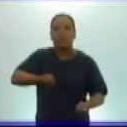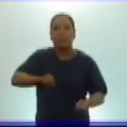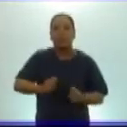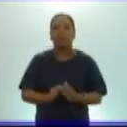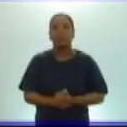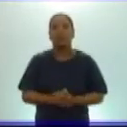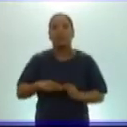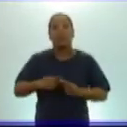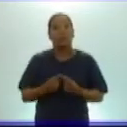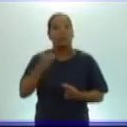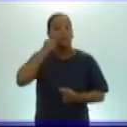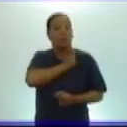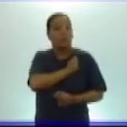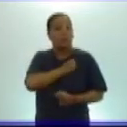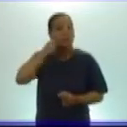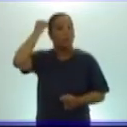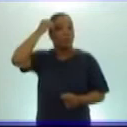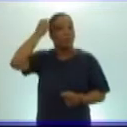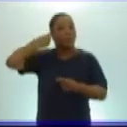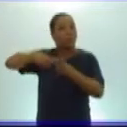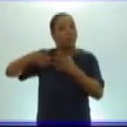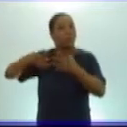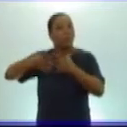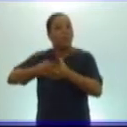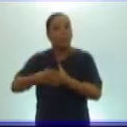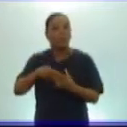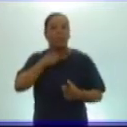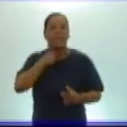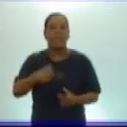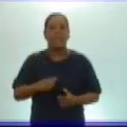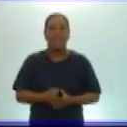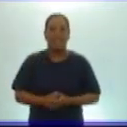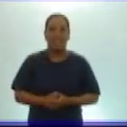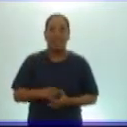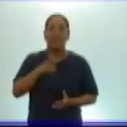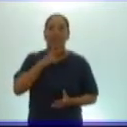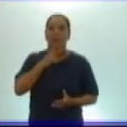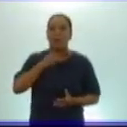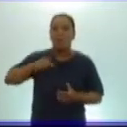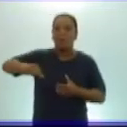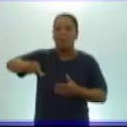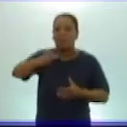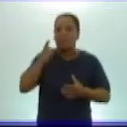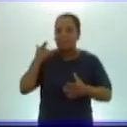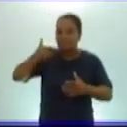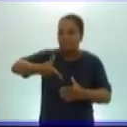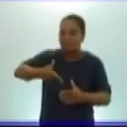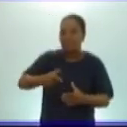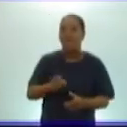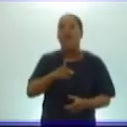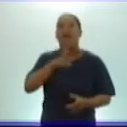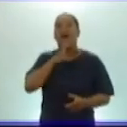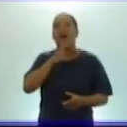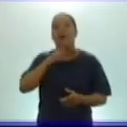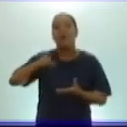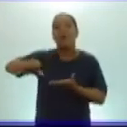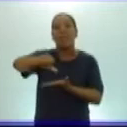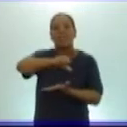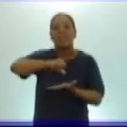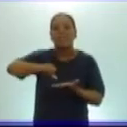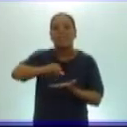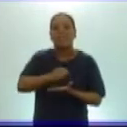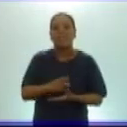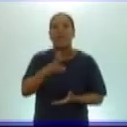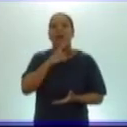que pensemos ahora en otras mezclas. Por ejemplo, agua y gasolina, agua y aceite, agua